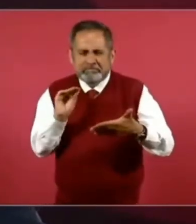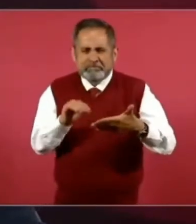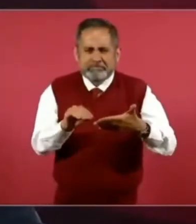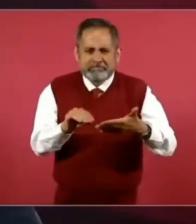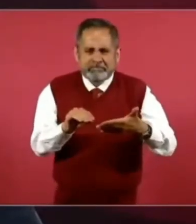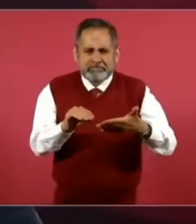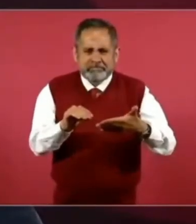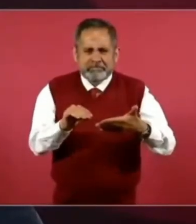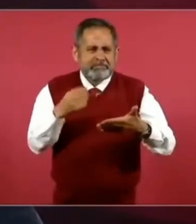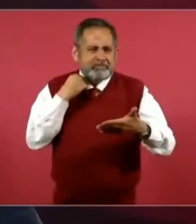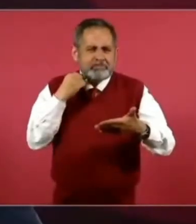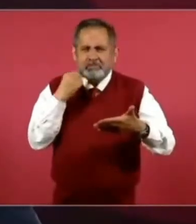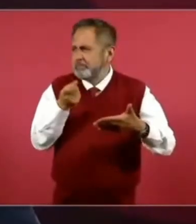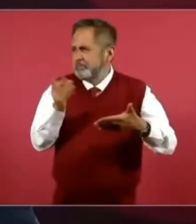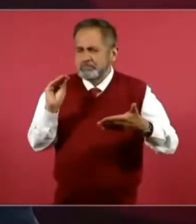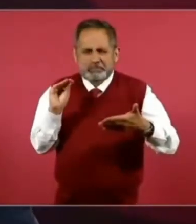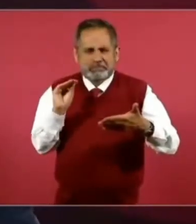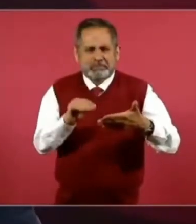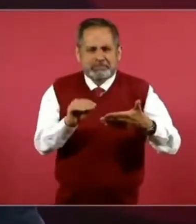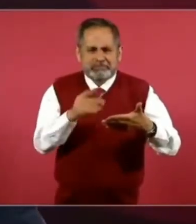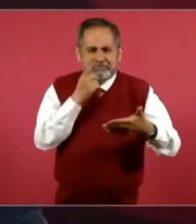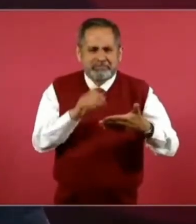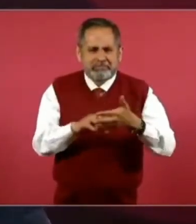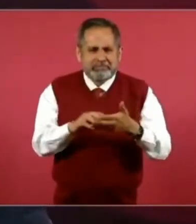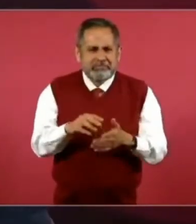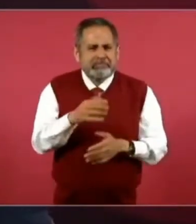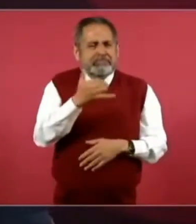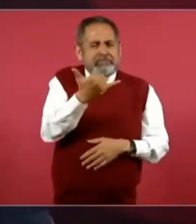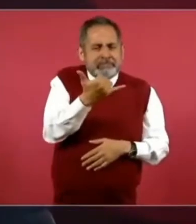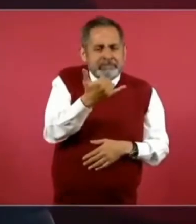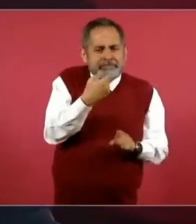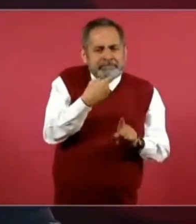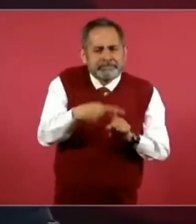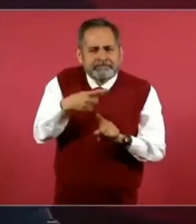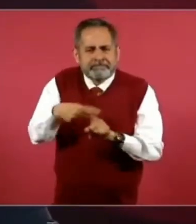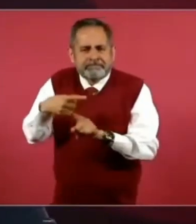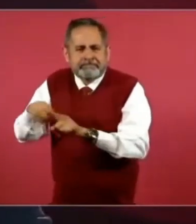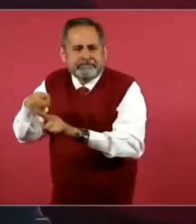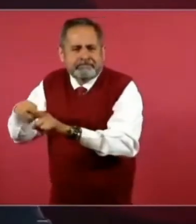o los abogados, y los que resulten,